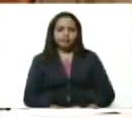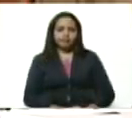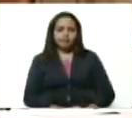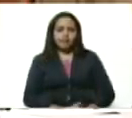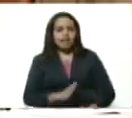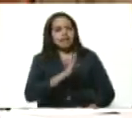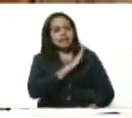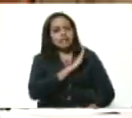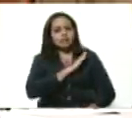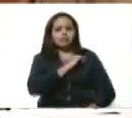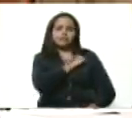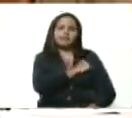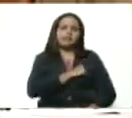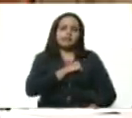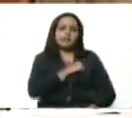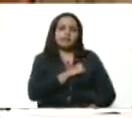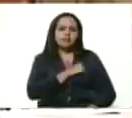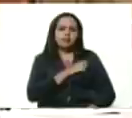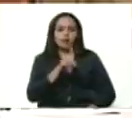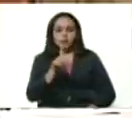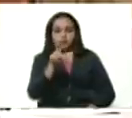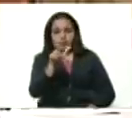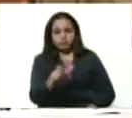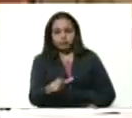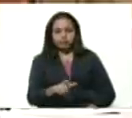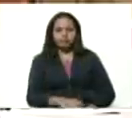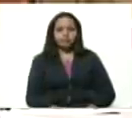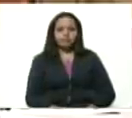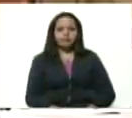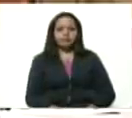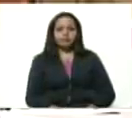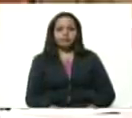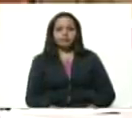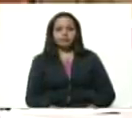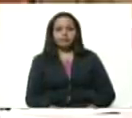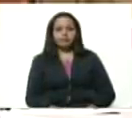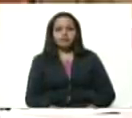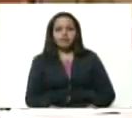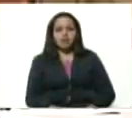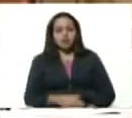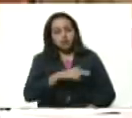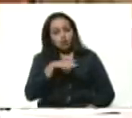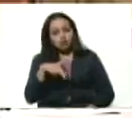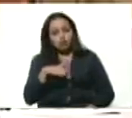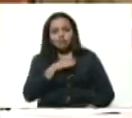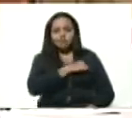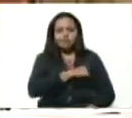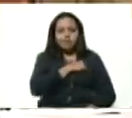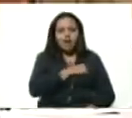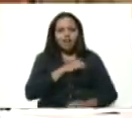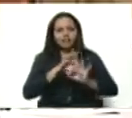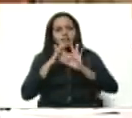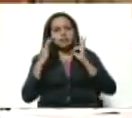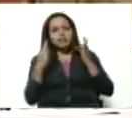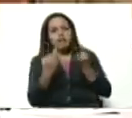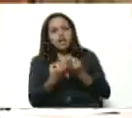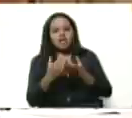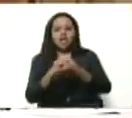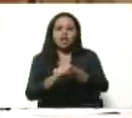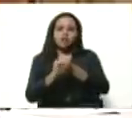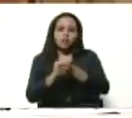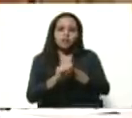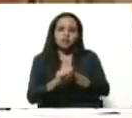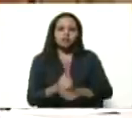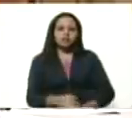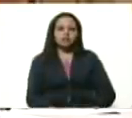este lamentable fallecimiento nuestras condolencias a sus familiares a sus deudos a sus amigos